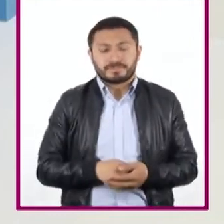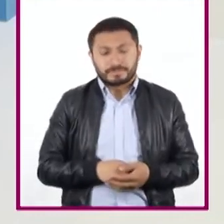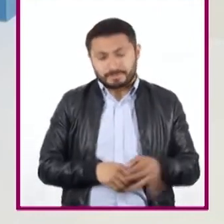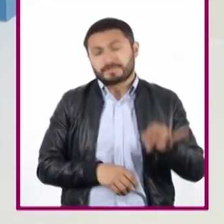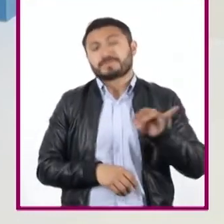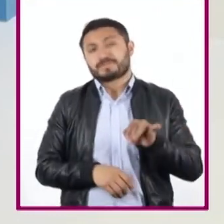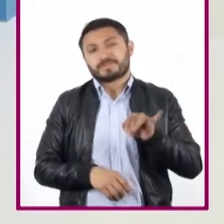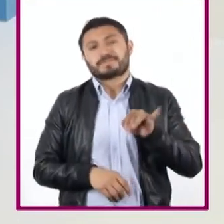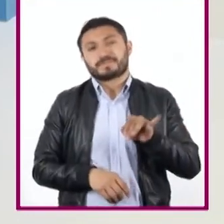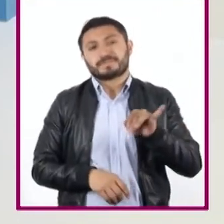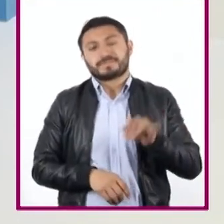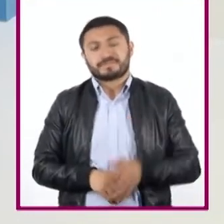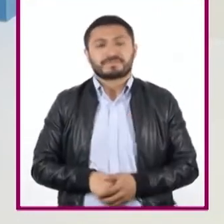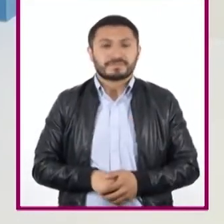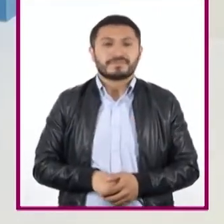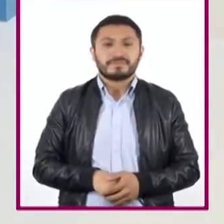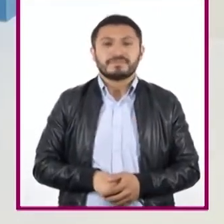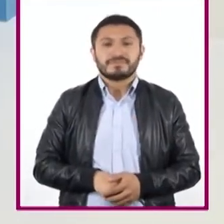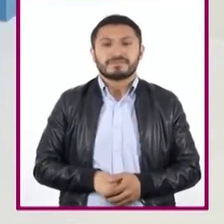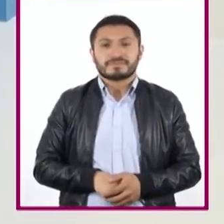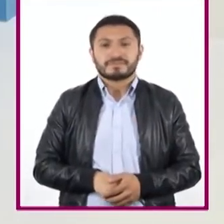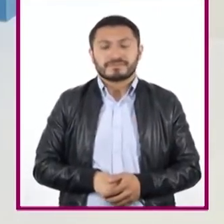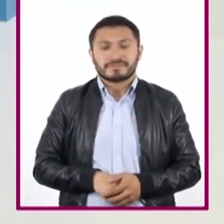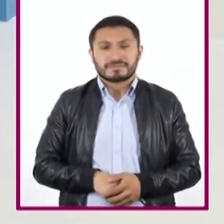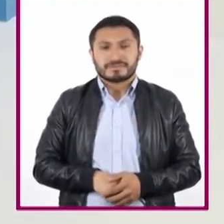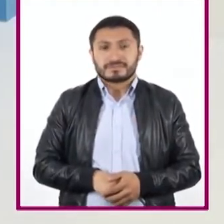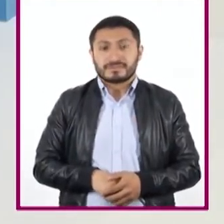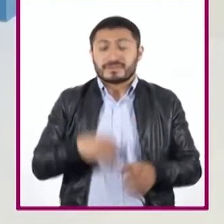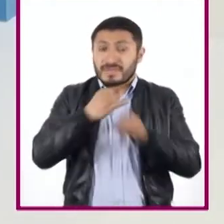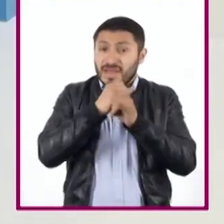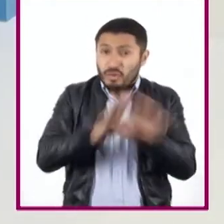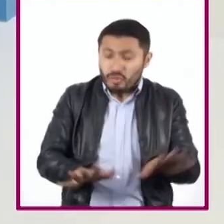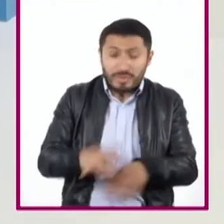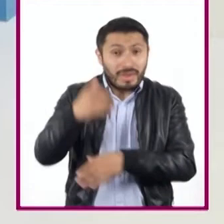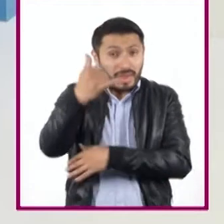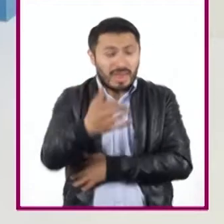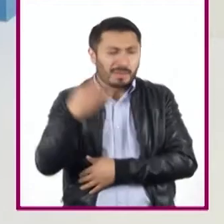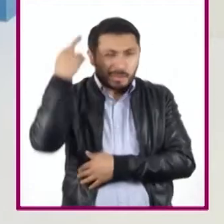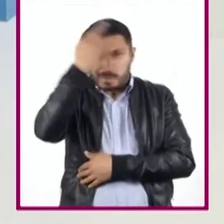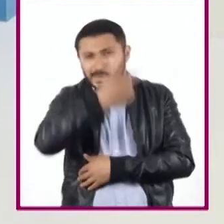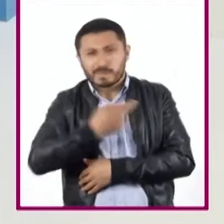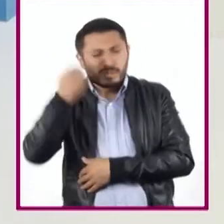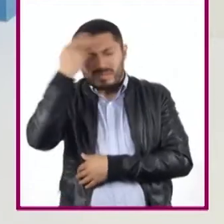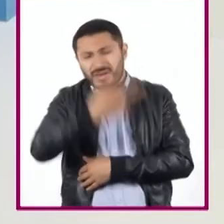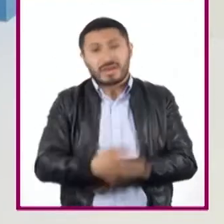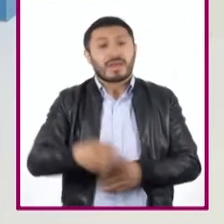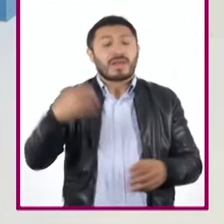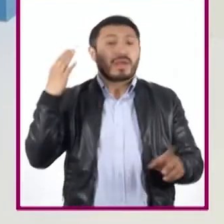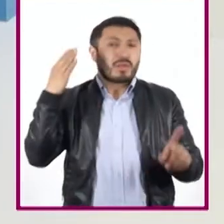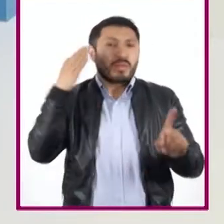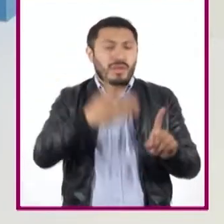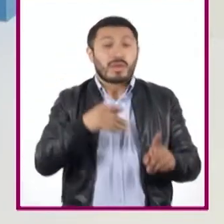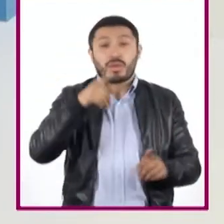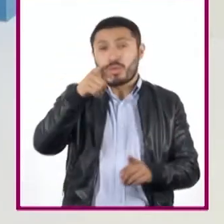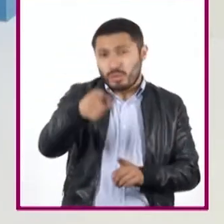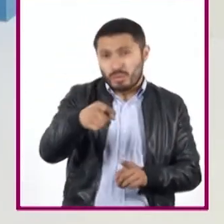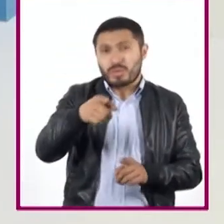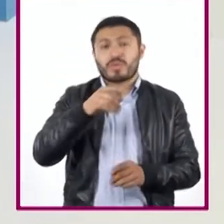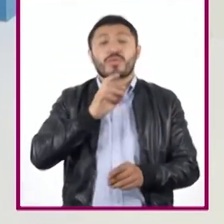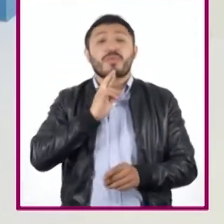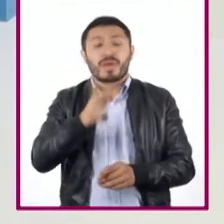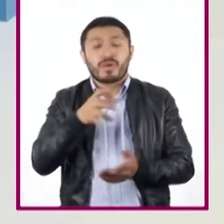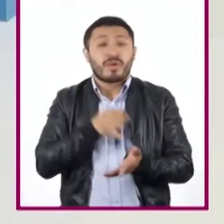Michelle. Disponer de información y analizarla de manera crítica también contribuye a tomar